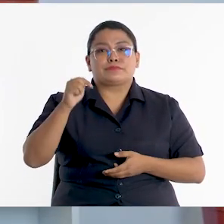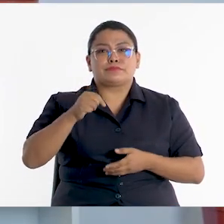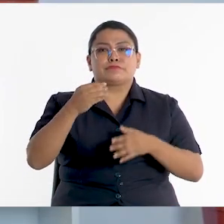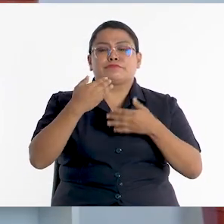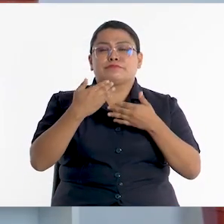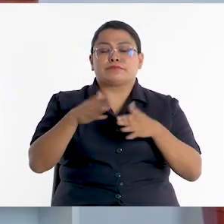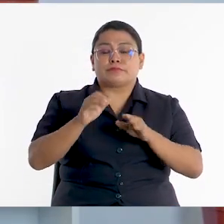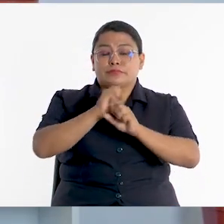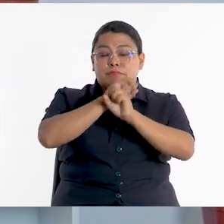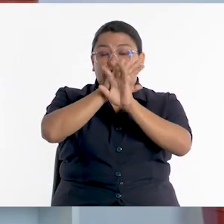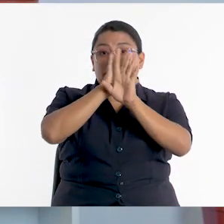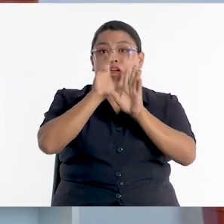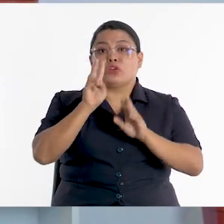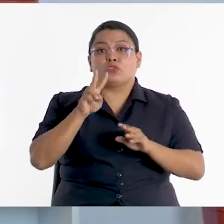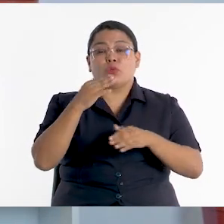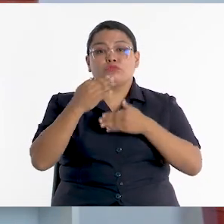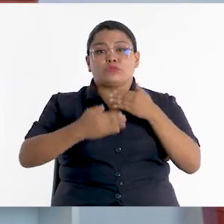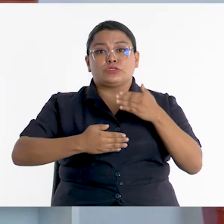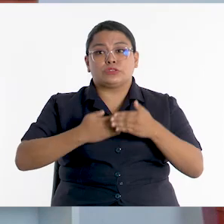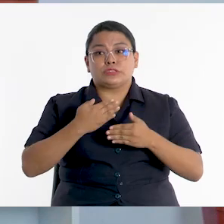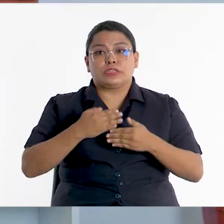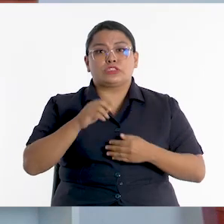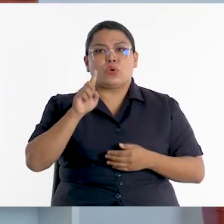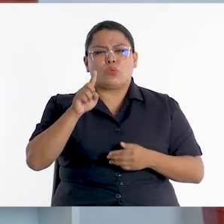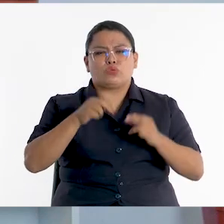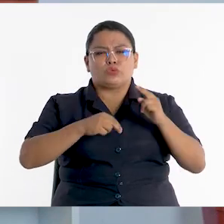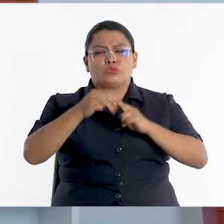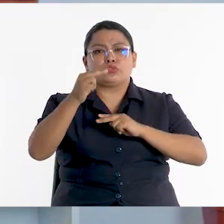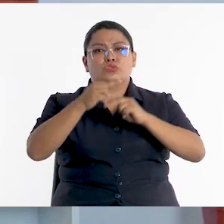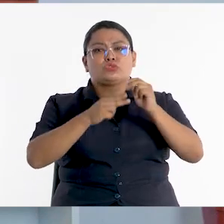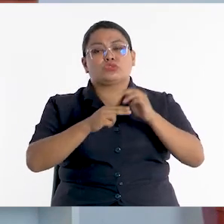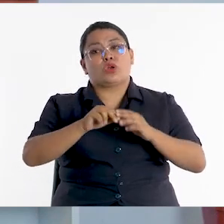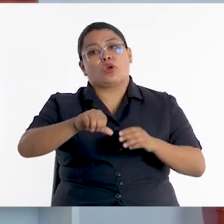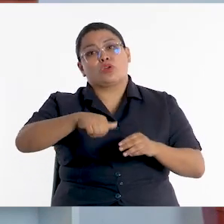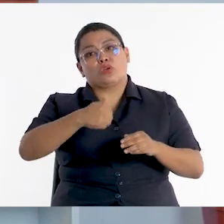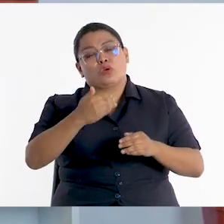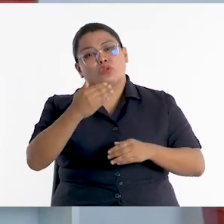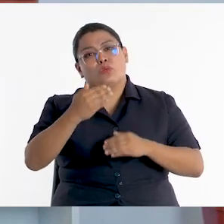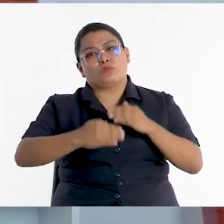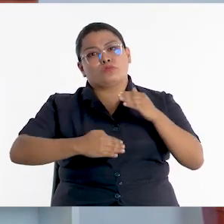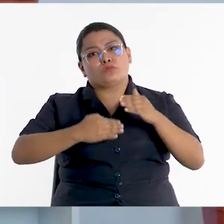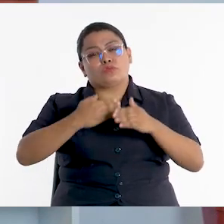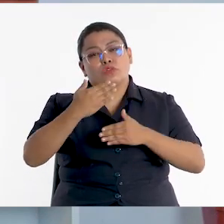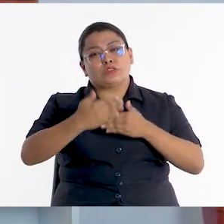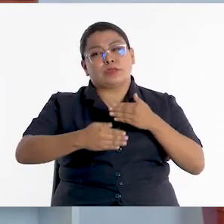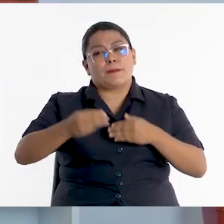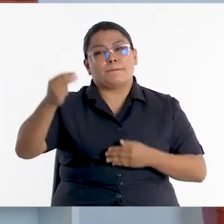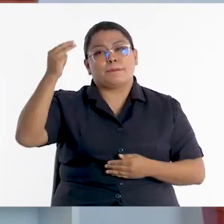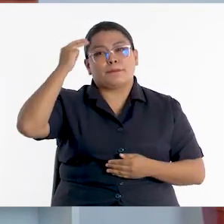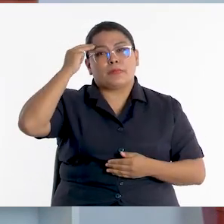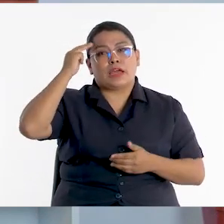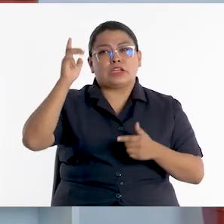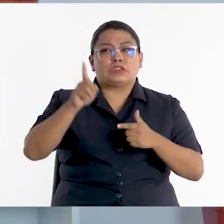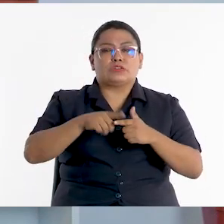Ahora ya tenemos claro dos procesos, el proceso de construcción y el proceso de memorización. Entonces estamos preparados